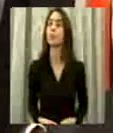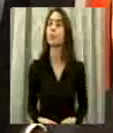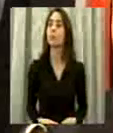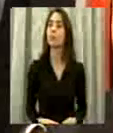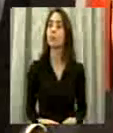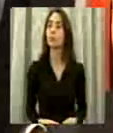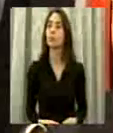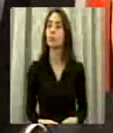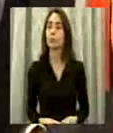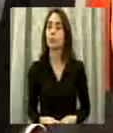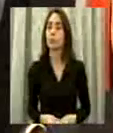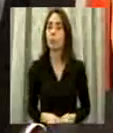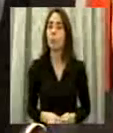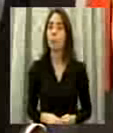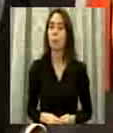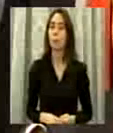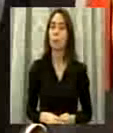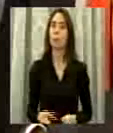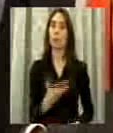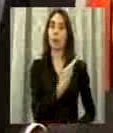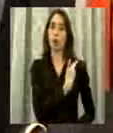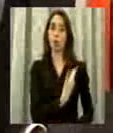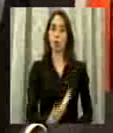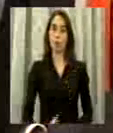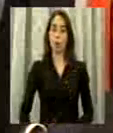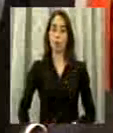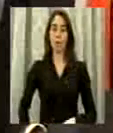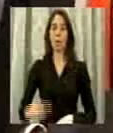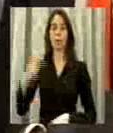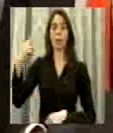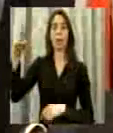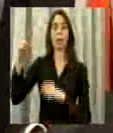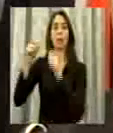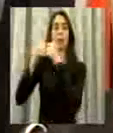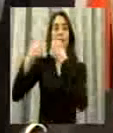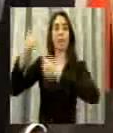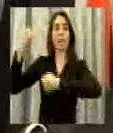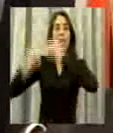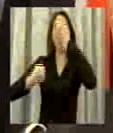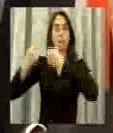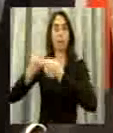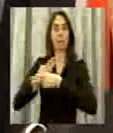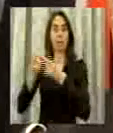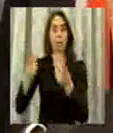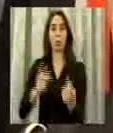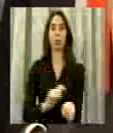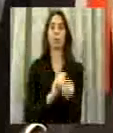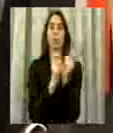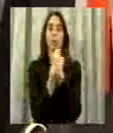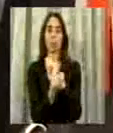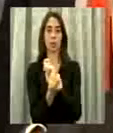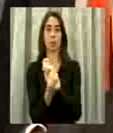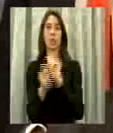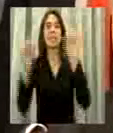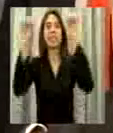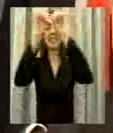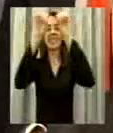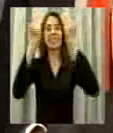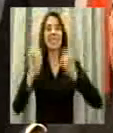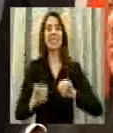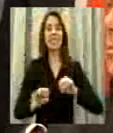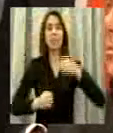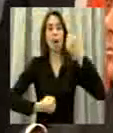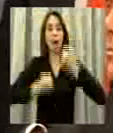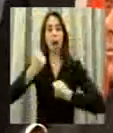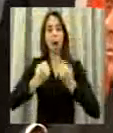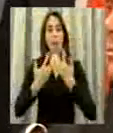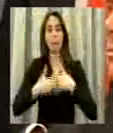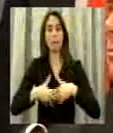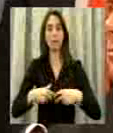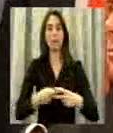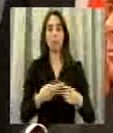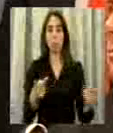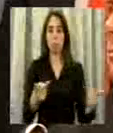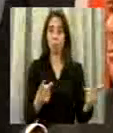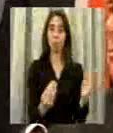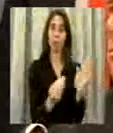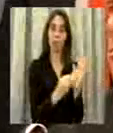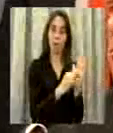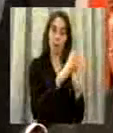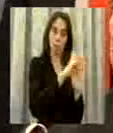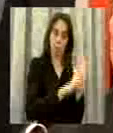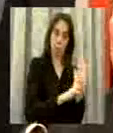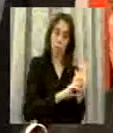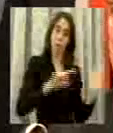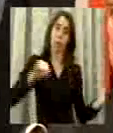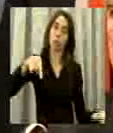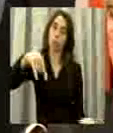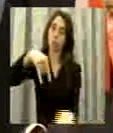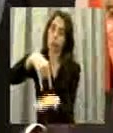Vamos a transformar el gobierno corporativo de las empresas públicas y el sistema de empresas públicas. Vamos a enviar al